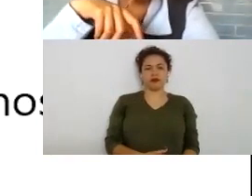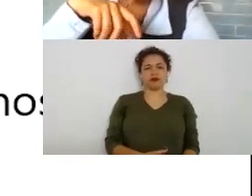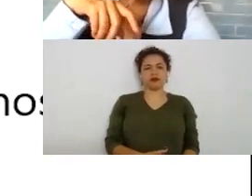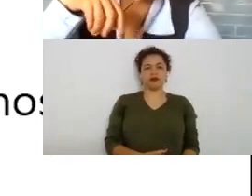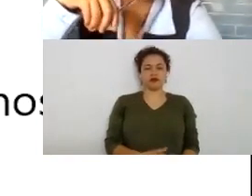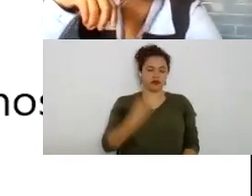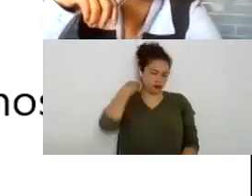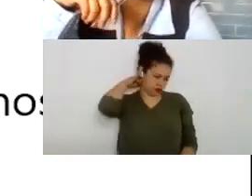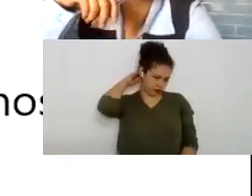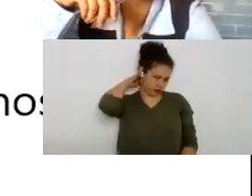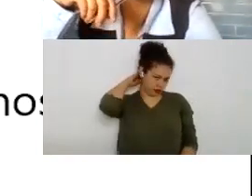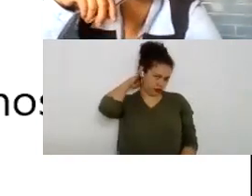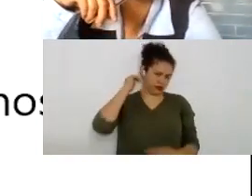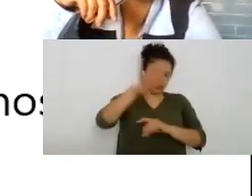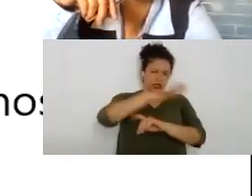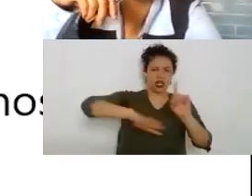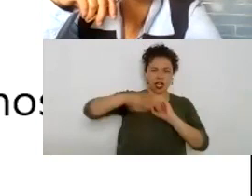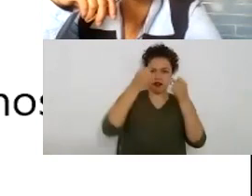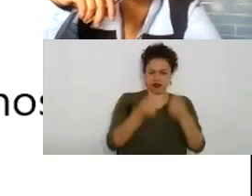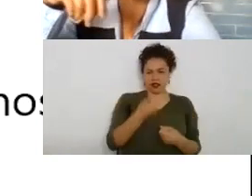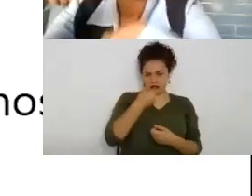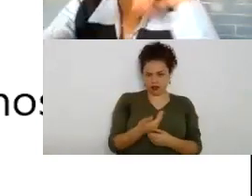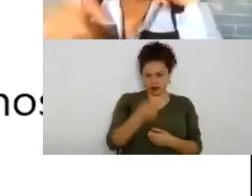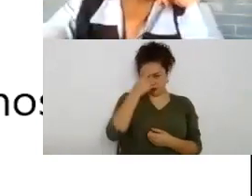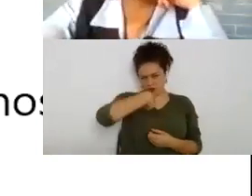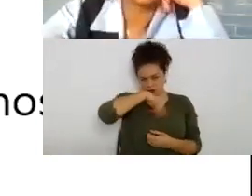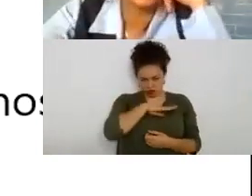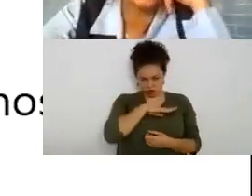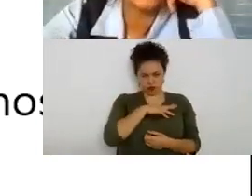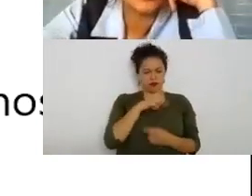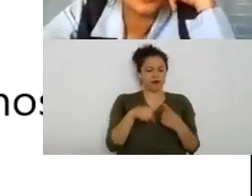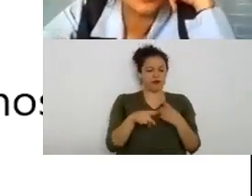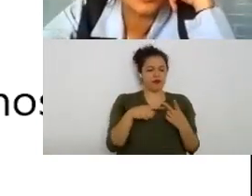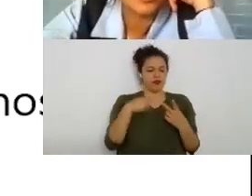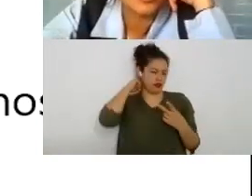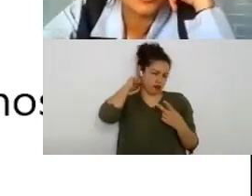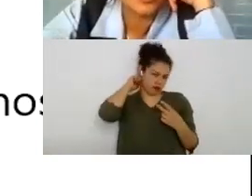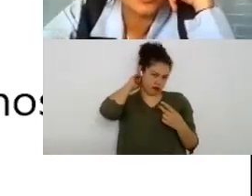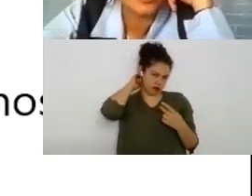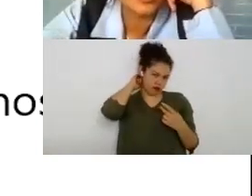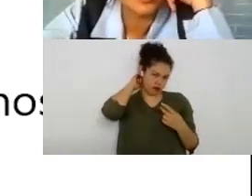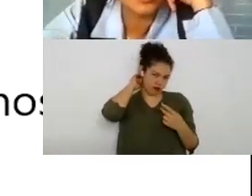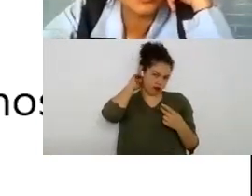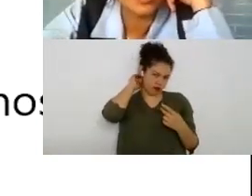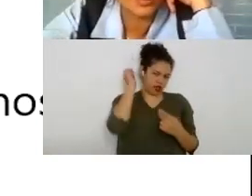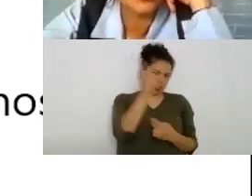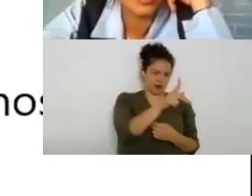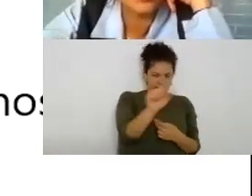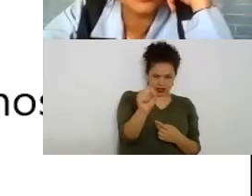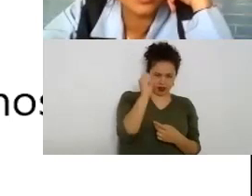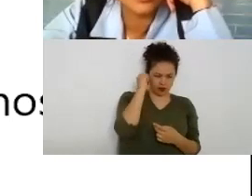Antes que nada, revisar el área que sea segura, ¿no? Para nosotros. Ajá. Eso es. Aplicar lo que es el método del protocolo PAS, ¿verdad?